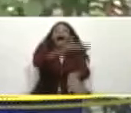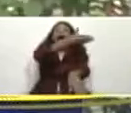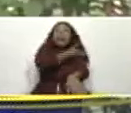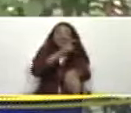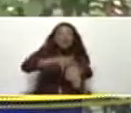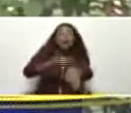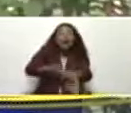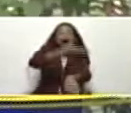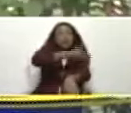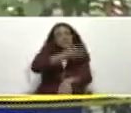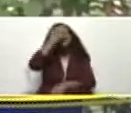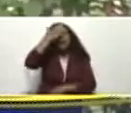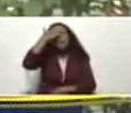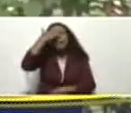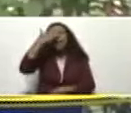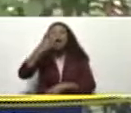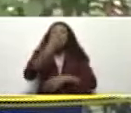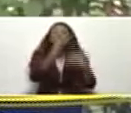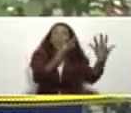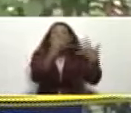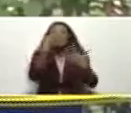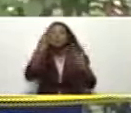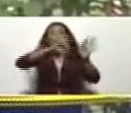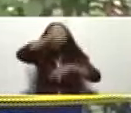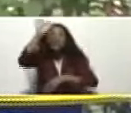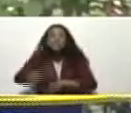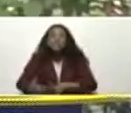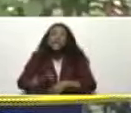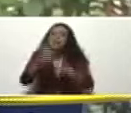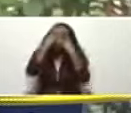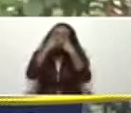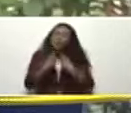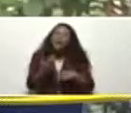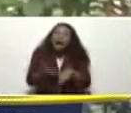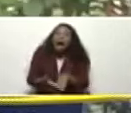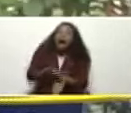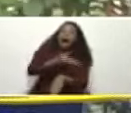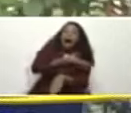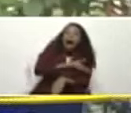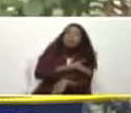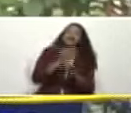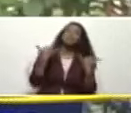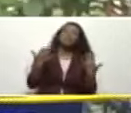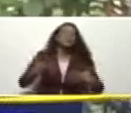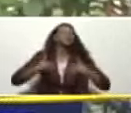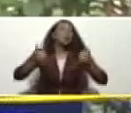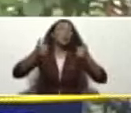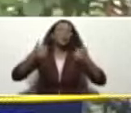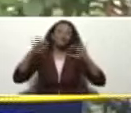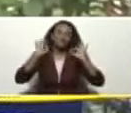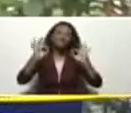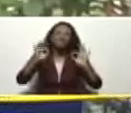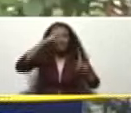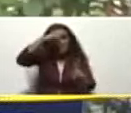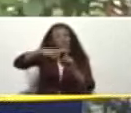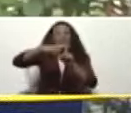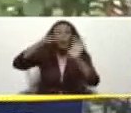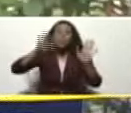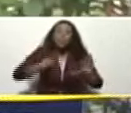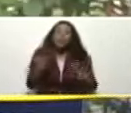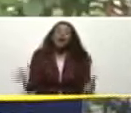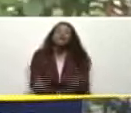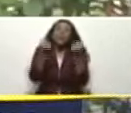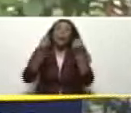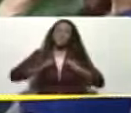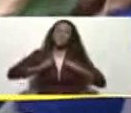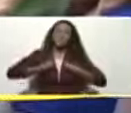temprana. Porque sabemos que más del 98% de un diagnóstico de cáncer de mama de forma temprana tiene pronóstico positivo y podemos salvar